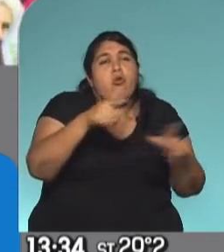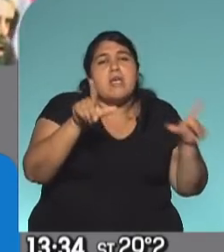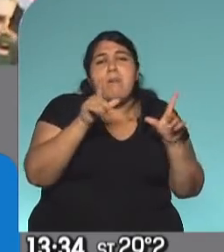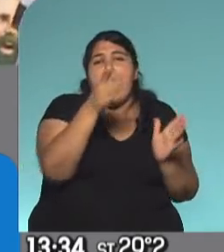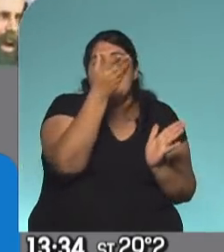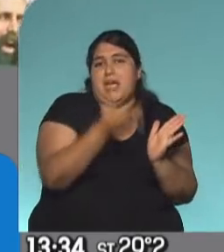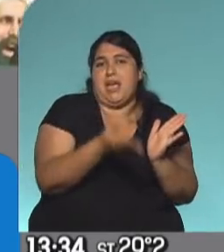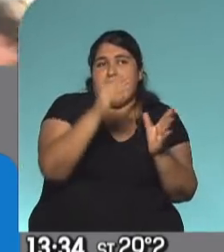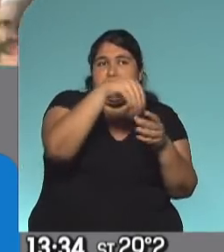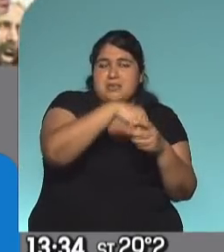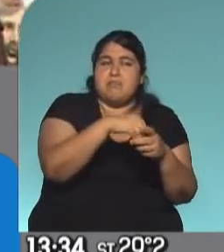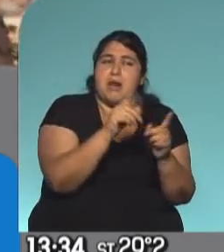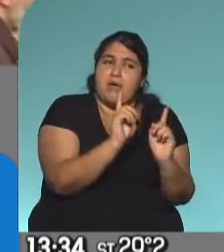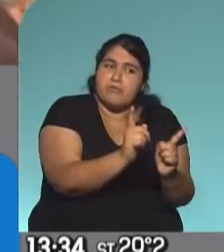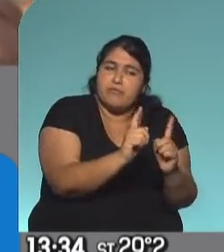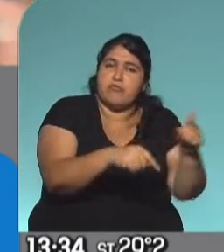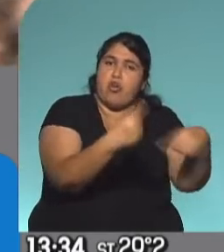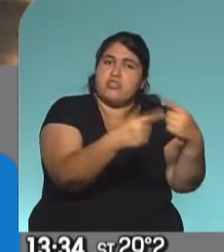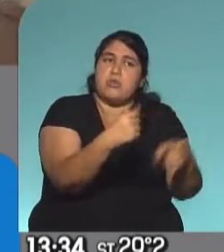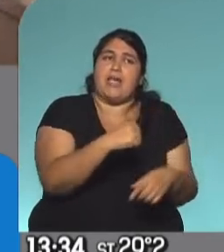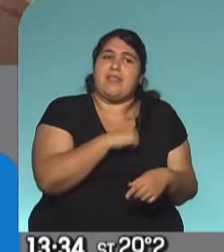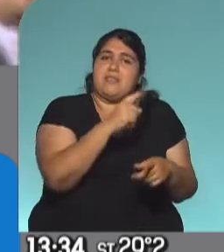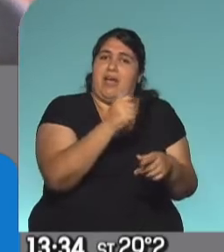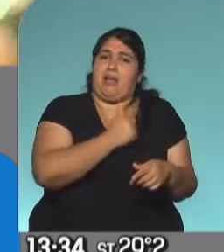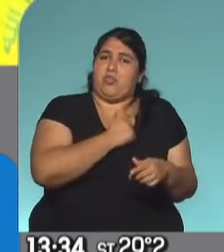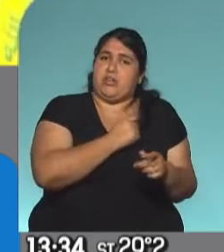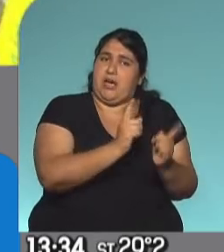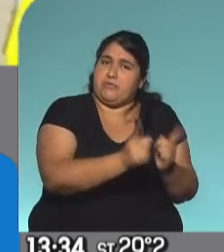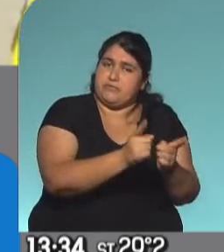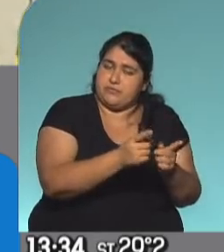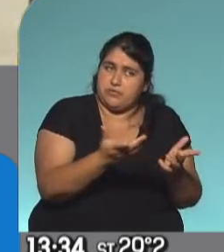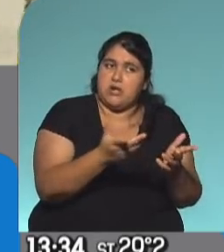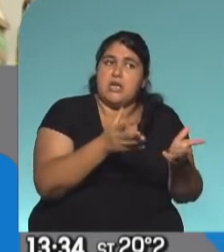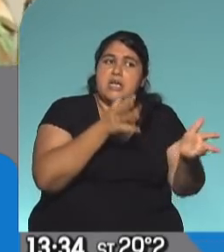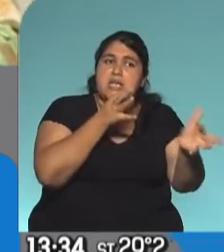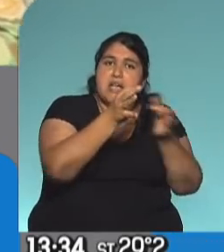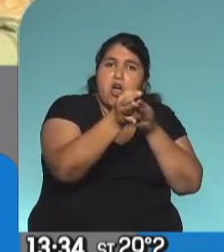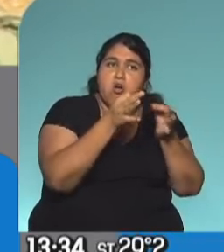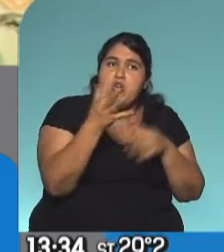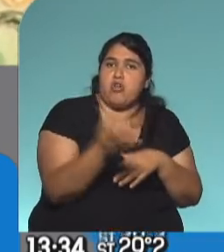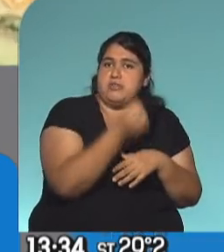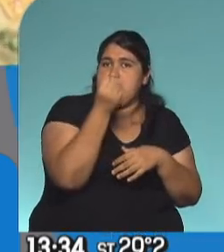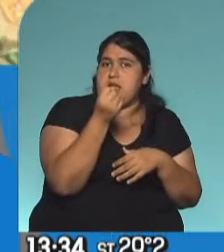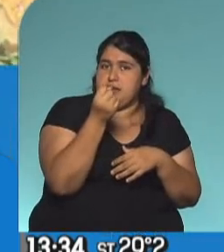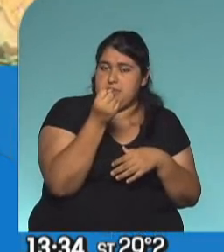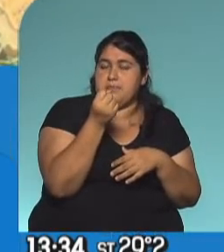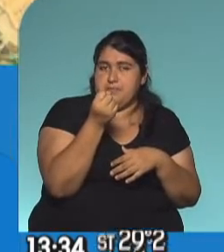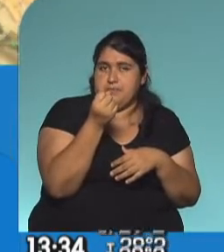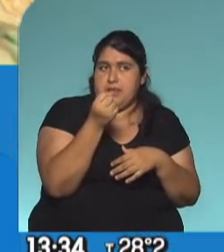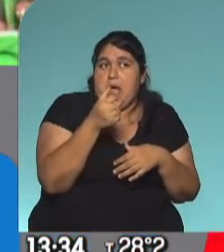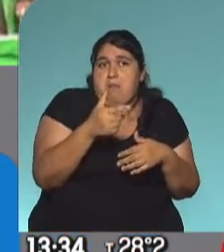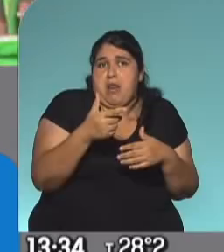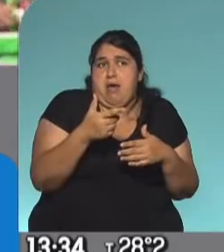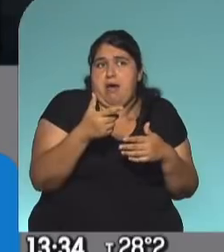reafirmar la identidad de esos cristianos que están ahí y reafirmar el diálogo interreligioso hoy central para la paz